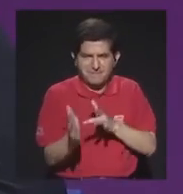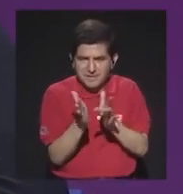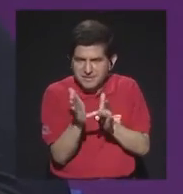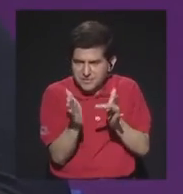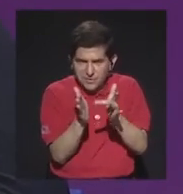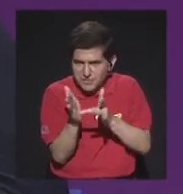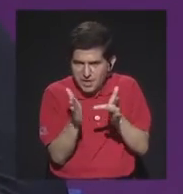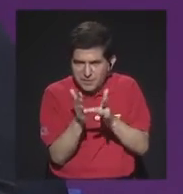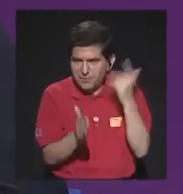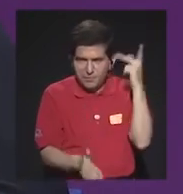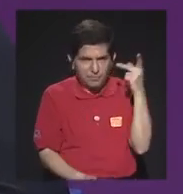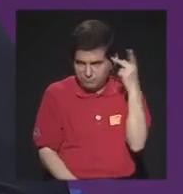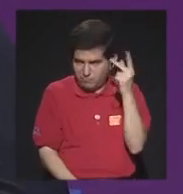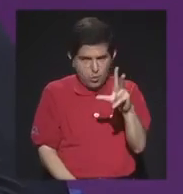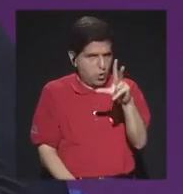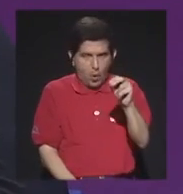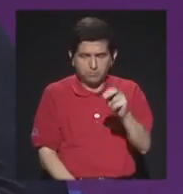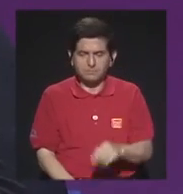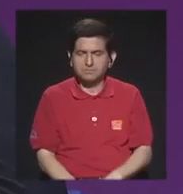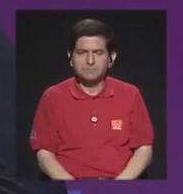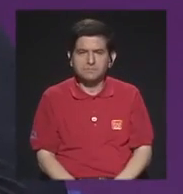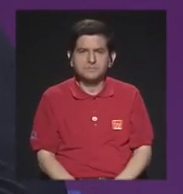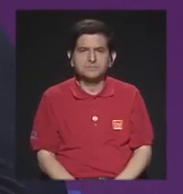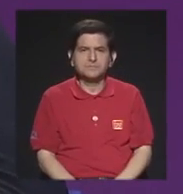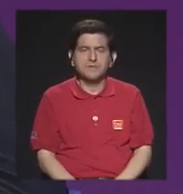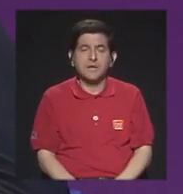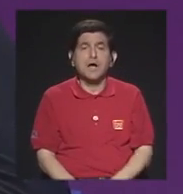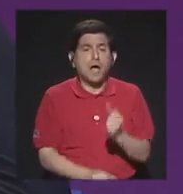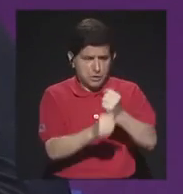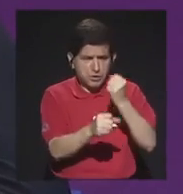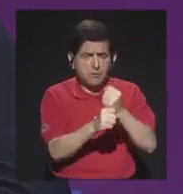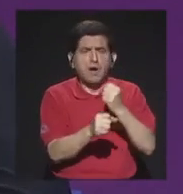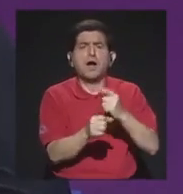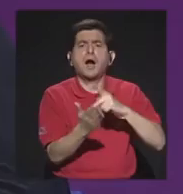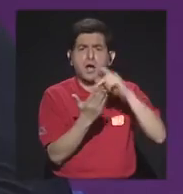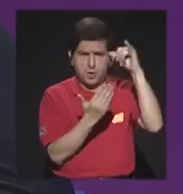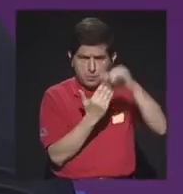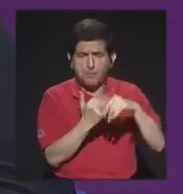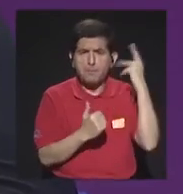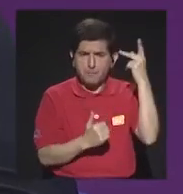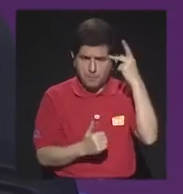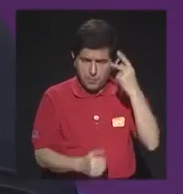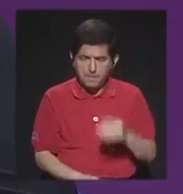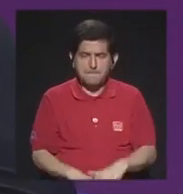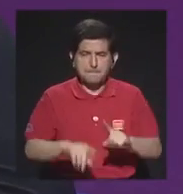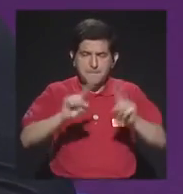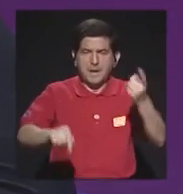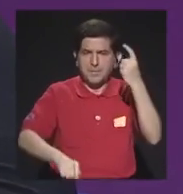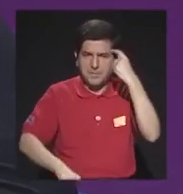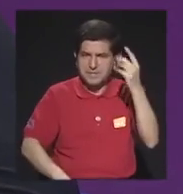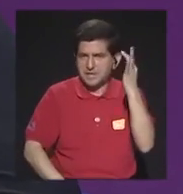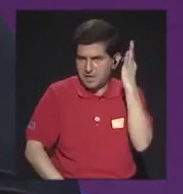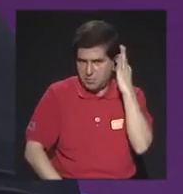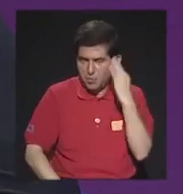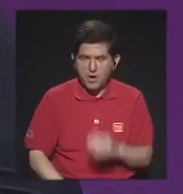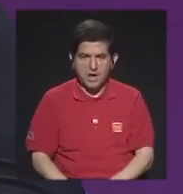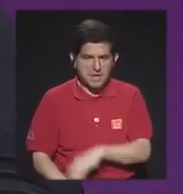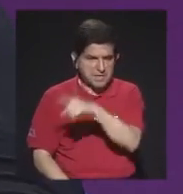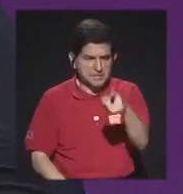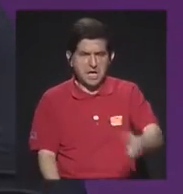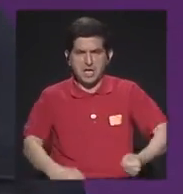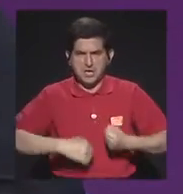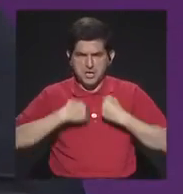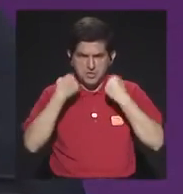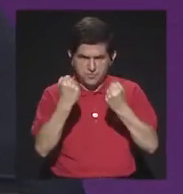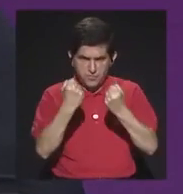que estamos trabajando sí en un proyecto político de y para las mujeres, donde las mujeres se fortalezcan